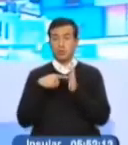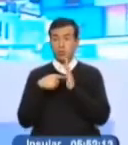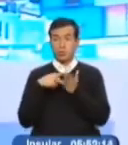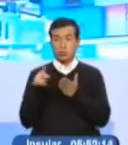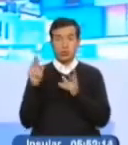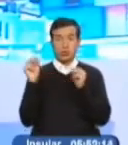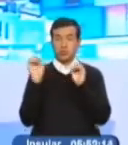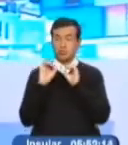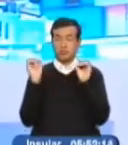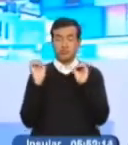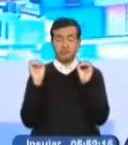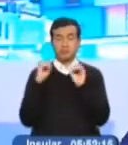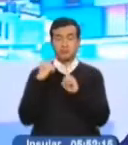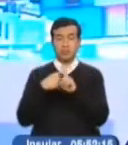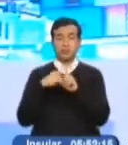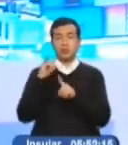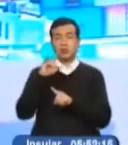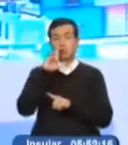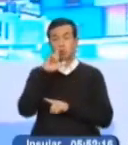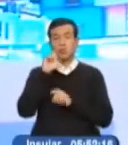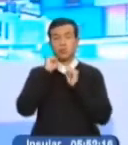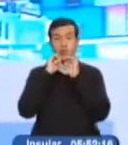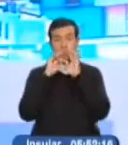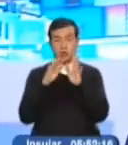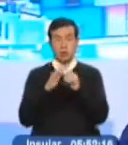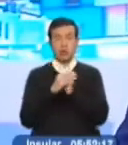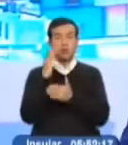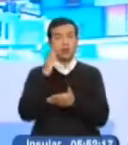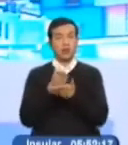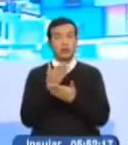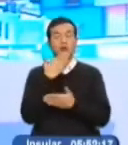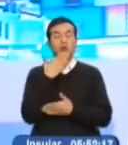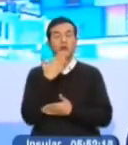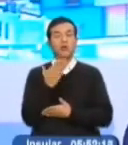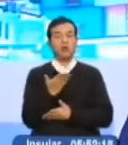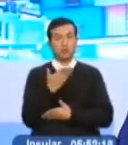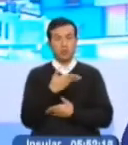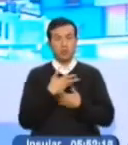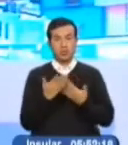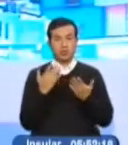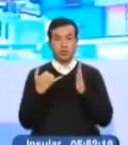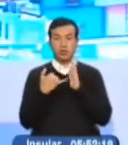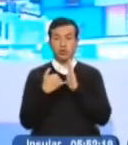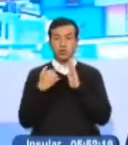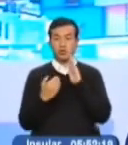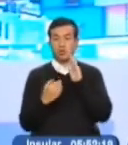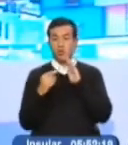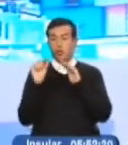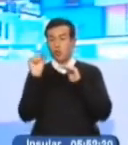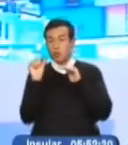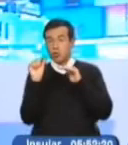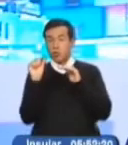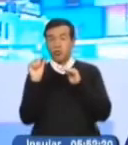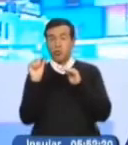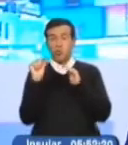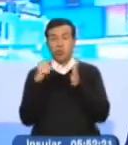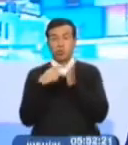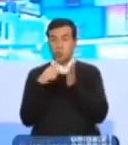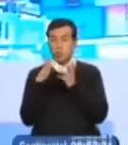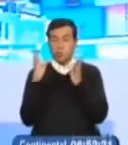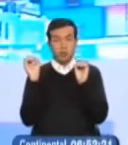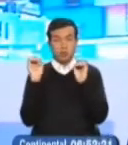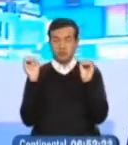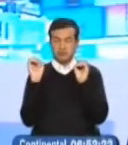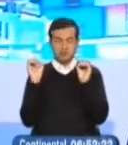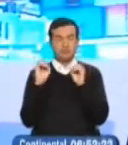los anticipos en los meses de julio y septiembre. Y desaparece la figura de impuesto mínimo, que se genera en